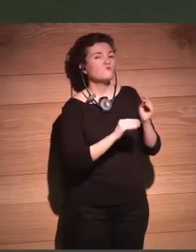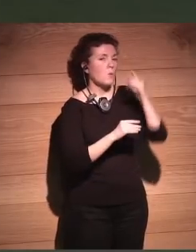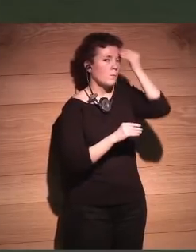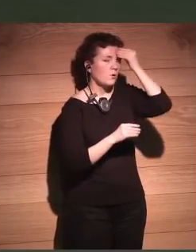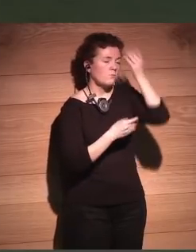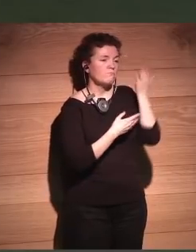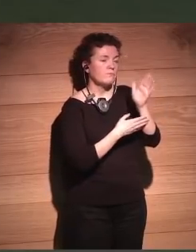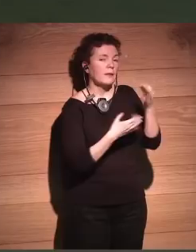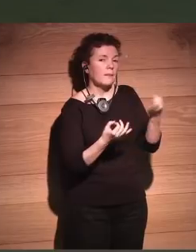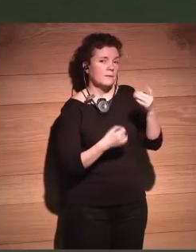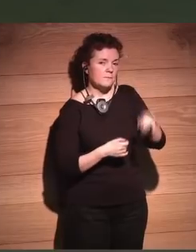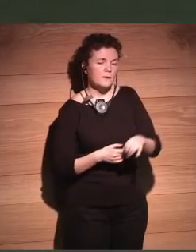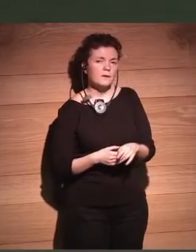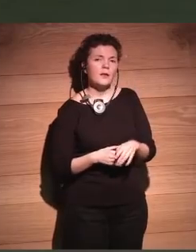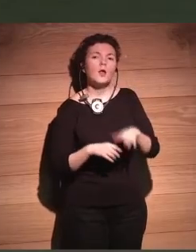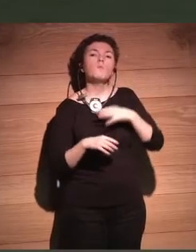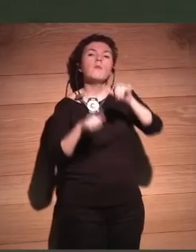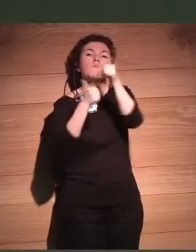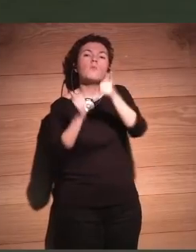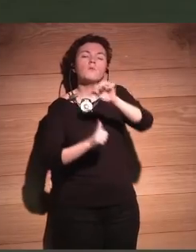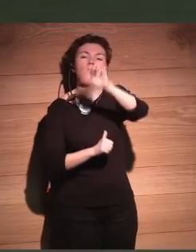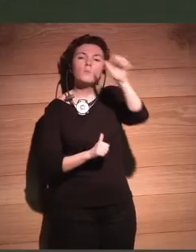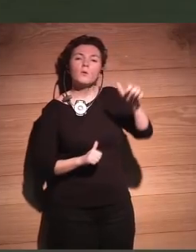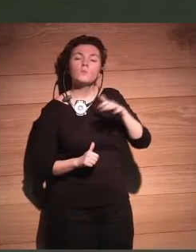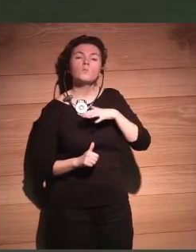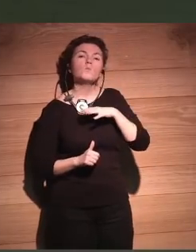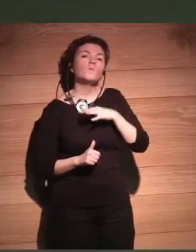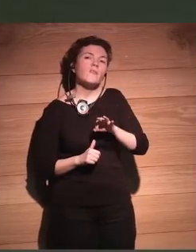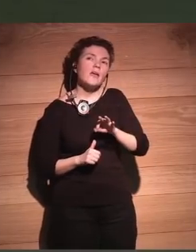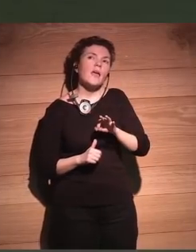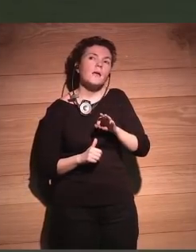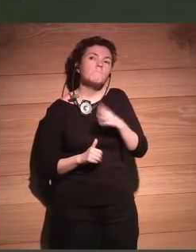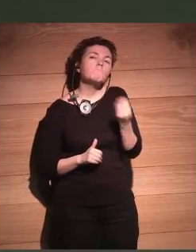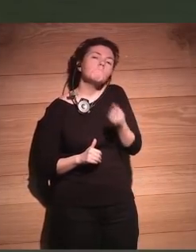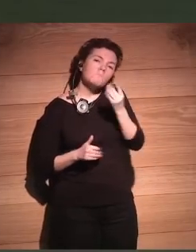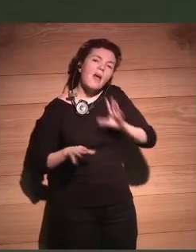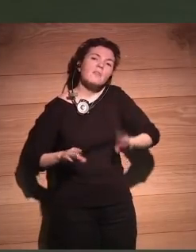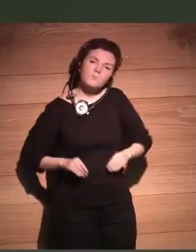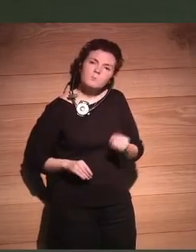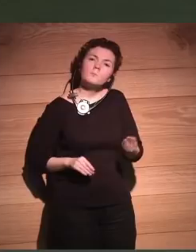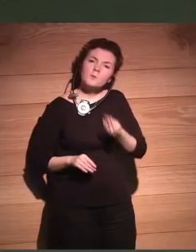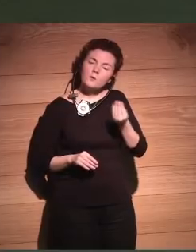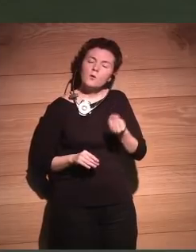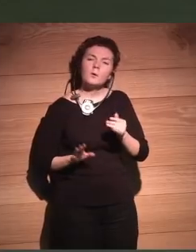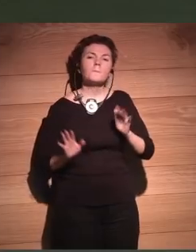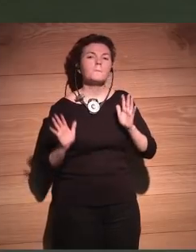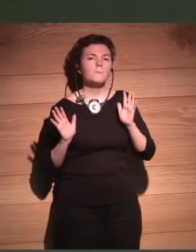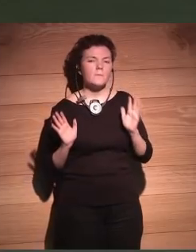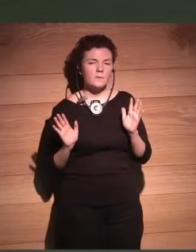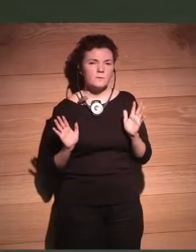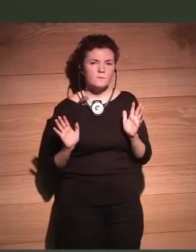sentido. Quizá el modelo europeo sea más aceptable,